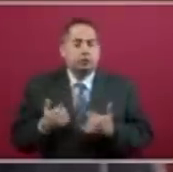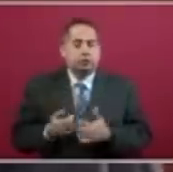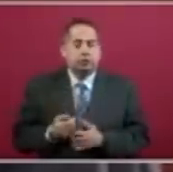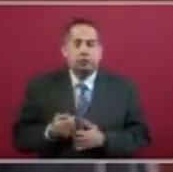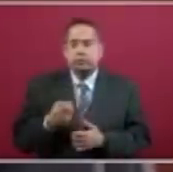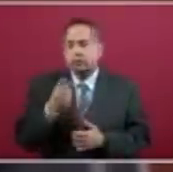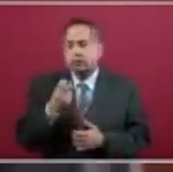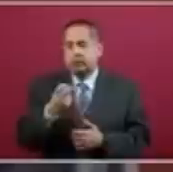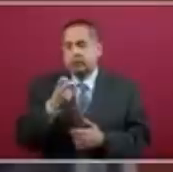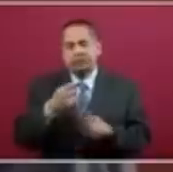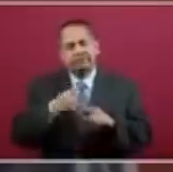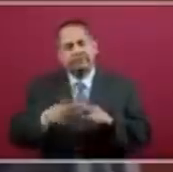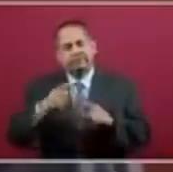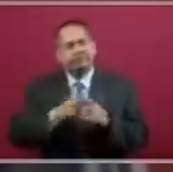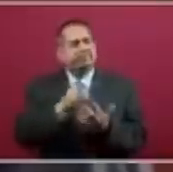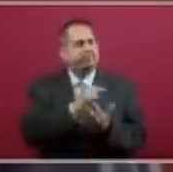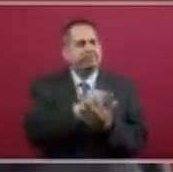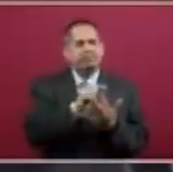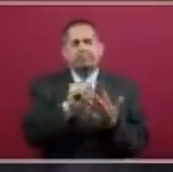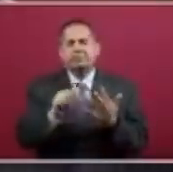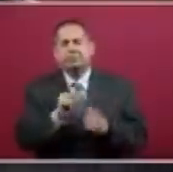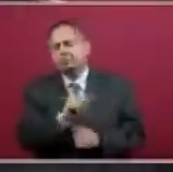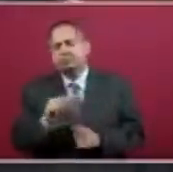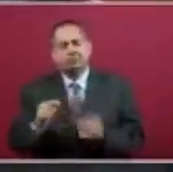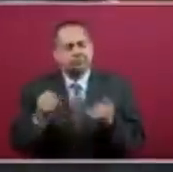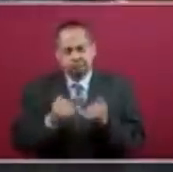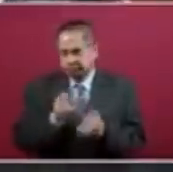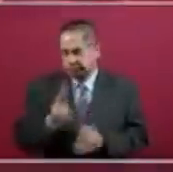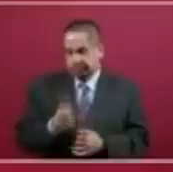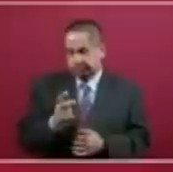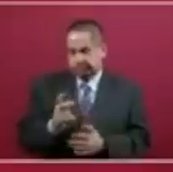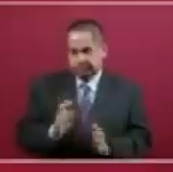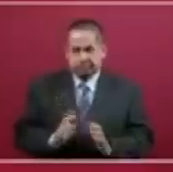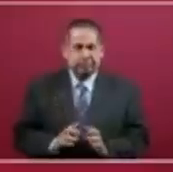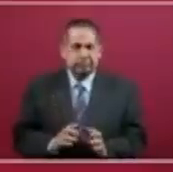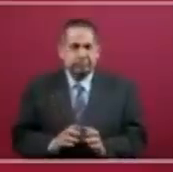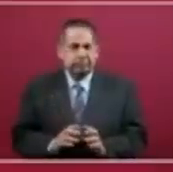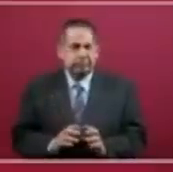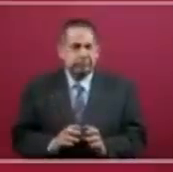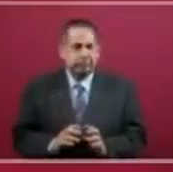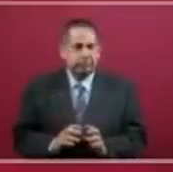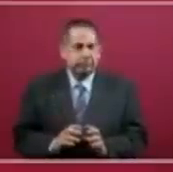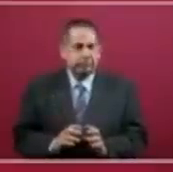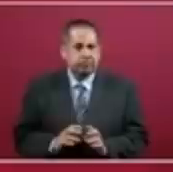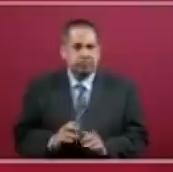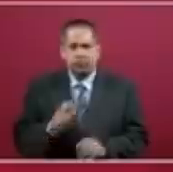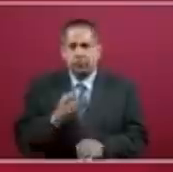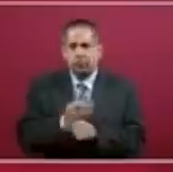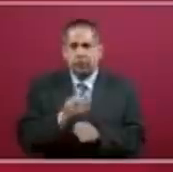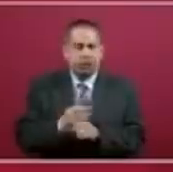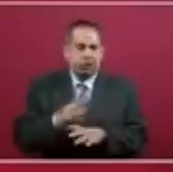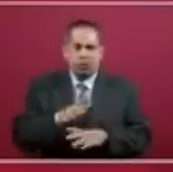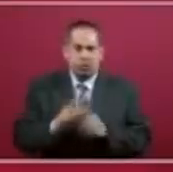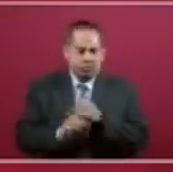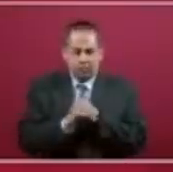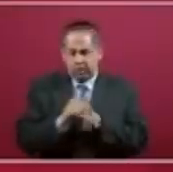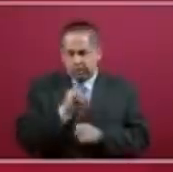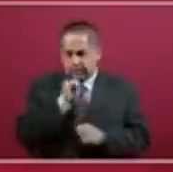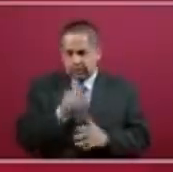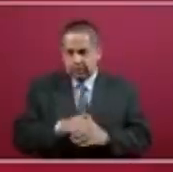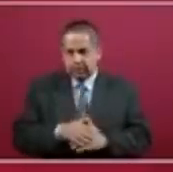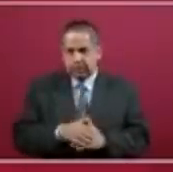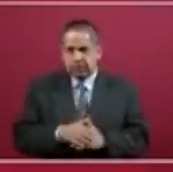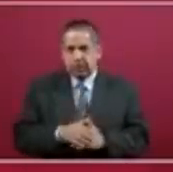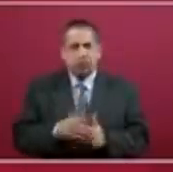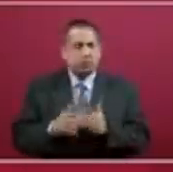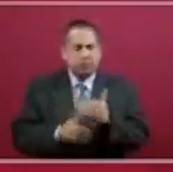en todos los casos. Por eso no hemos tenido problemas y vamos a estar